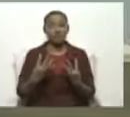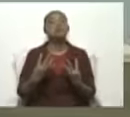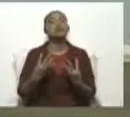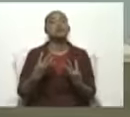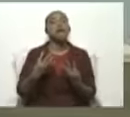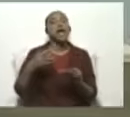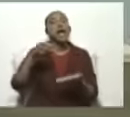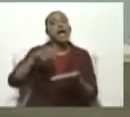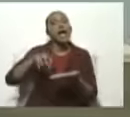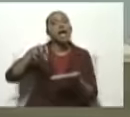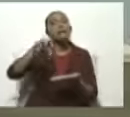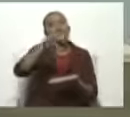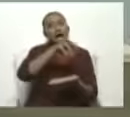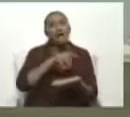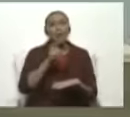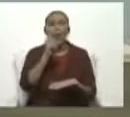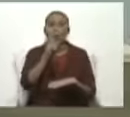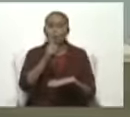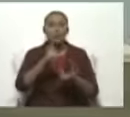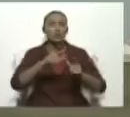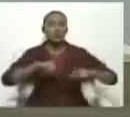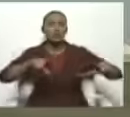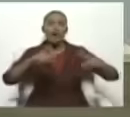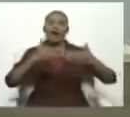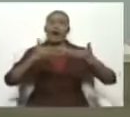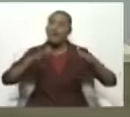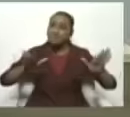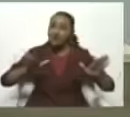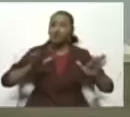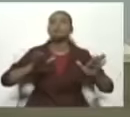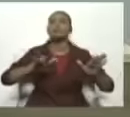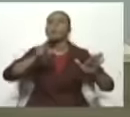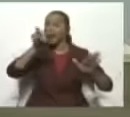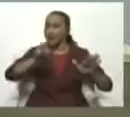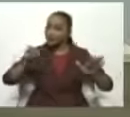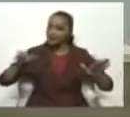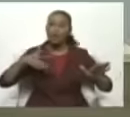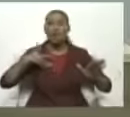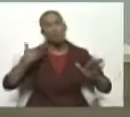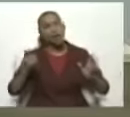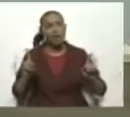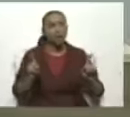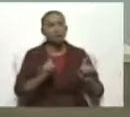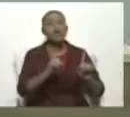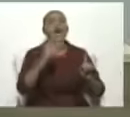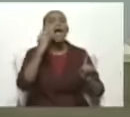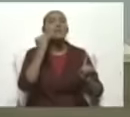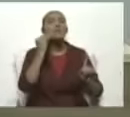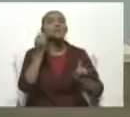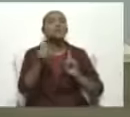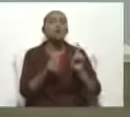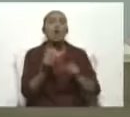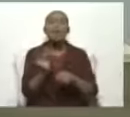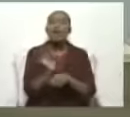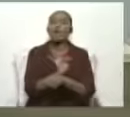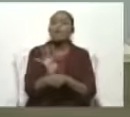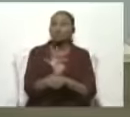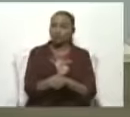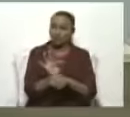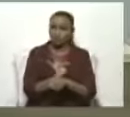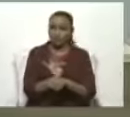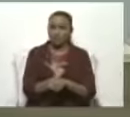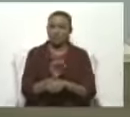la experiencia de realidad virtual para que las electoras y los electores puedan interactuar cómo es el funcionamiento de la herradura. Eso